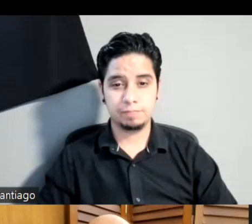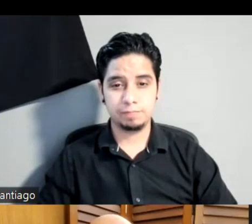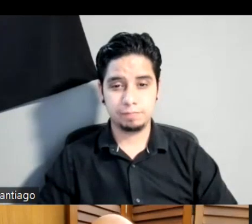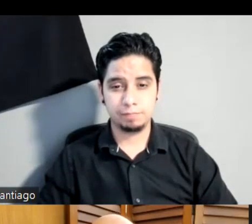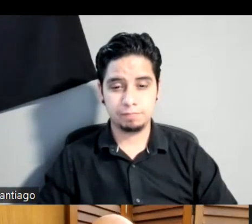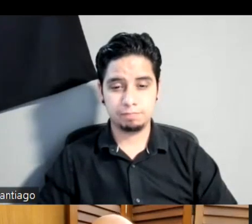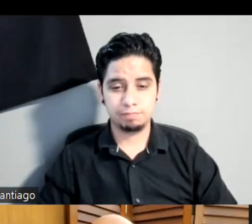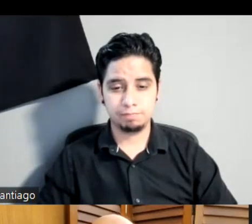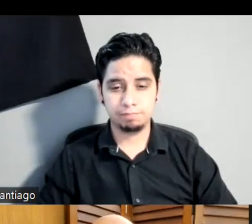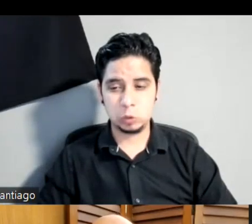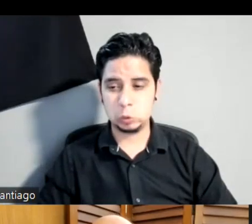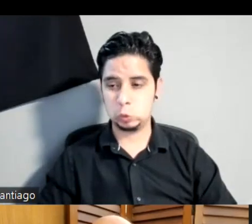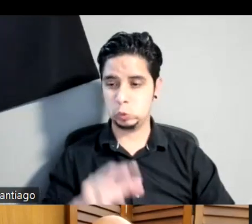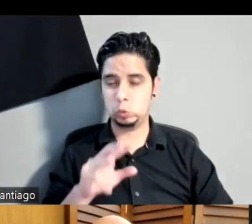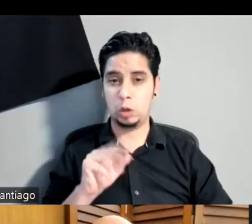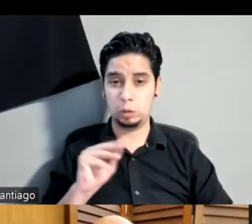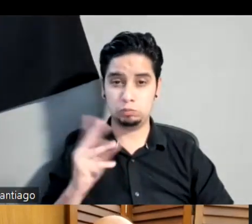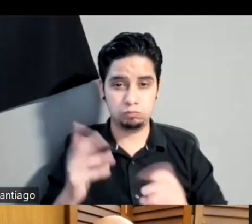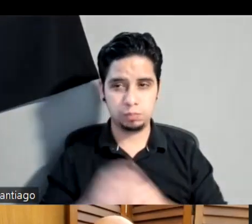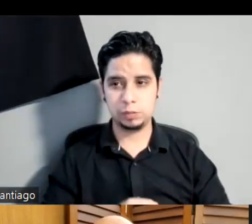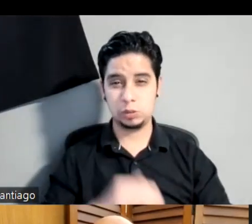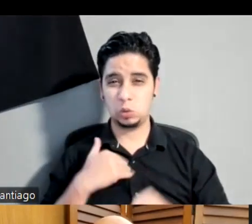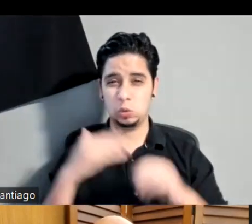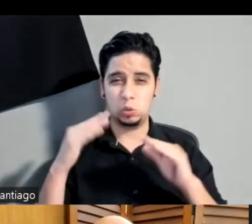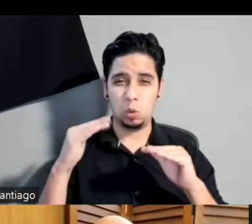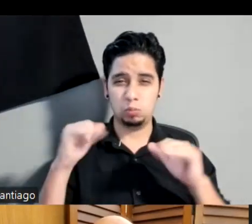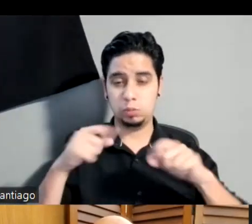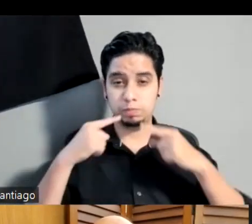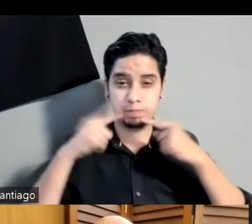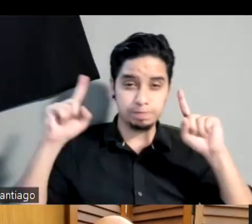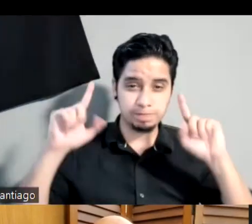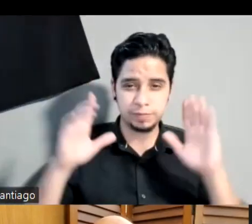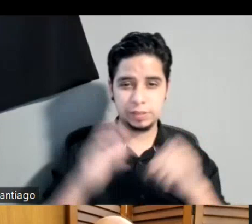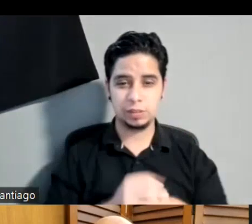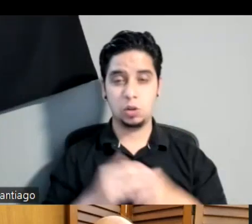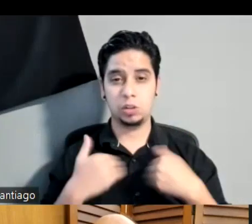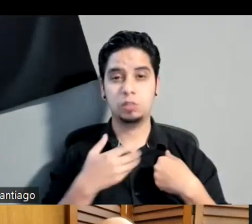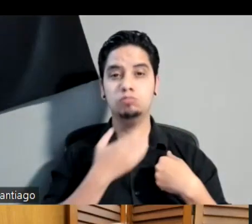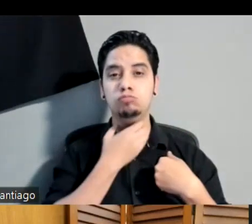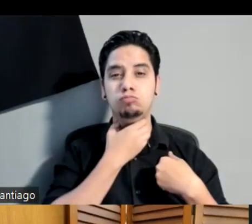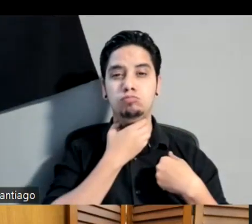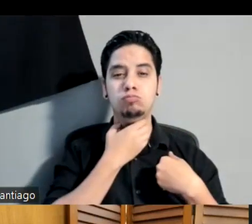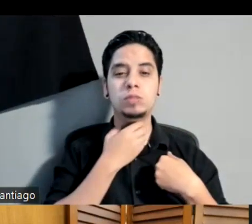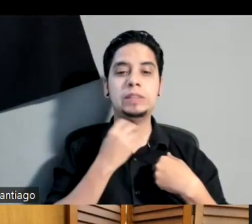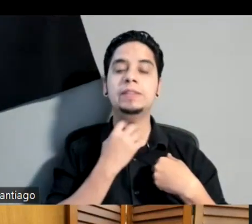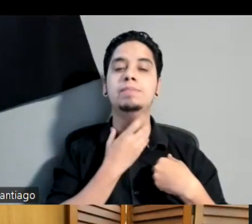Yeah. Es un reto. Yo espero. Quedó claro. Sí, lo tengo aquí.